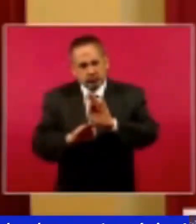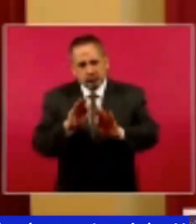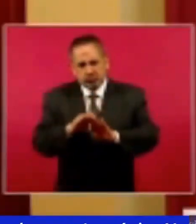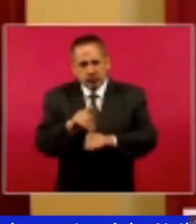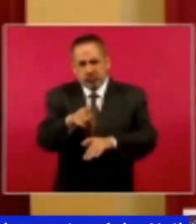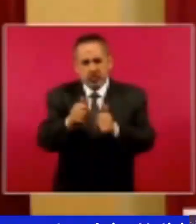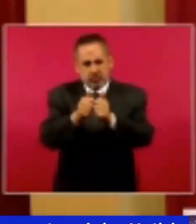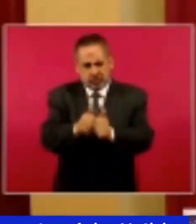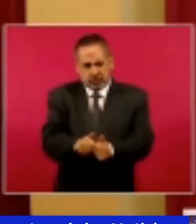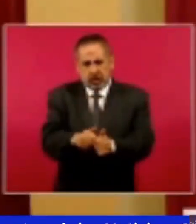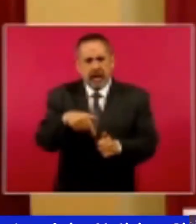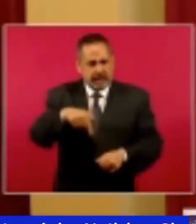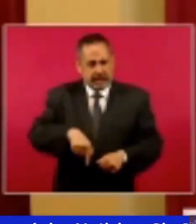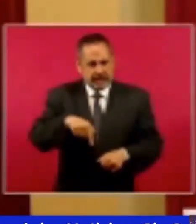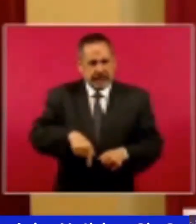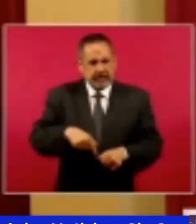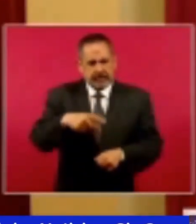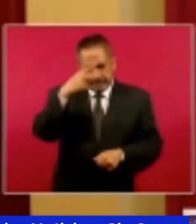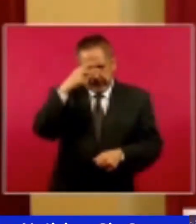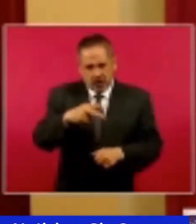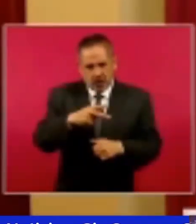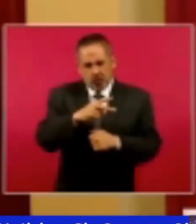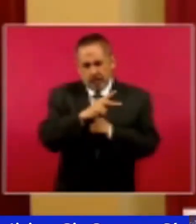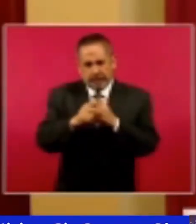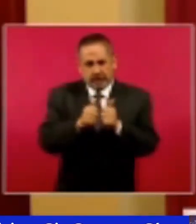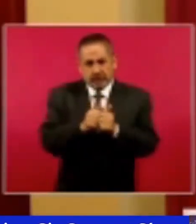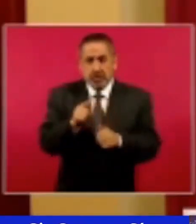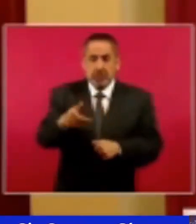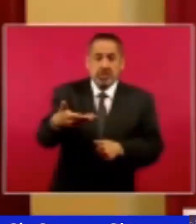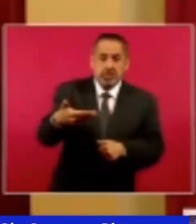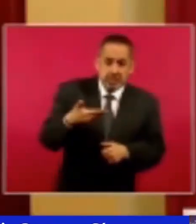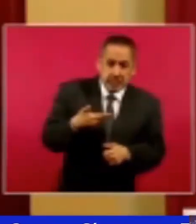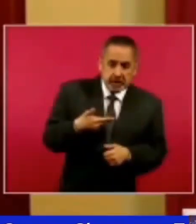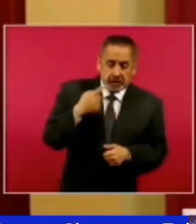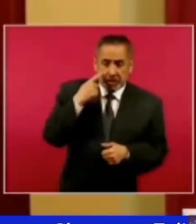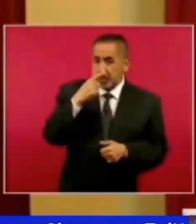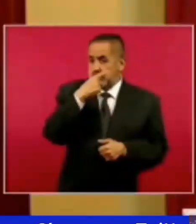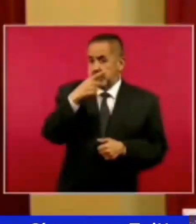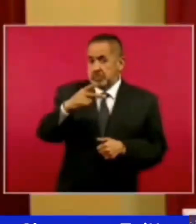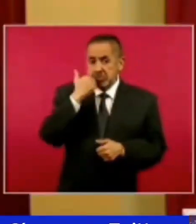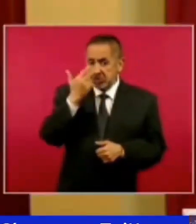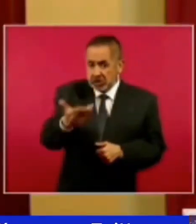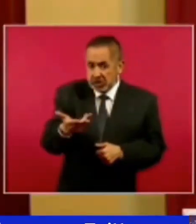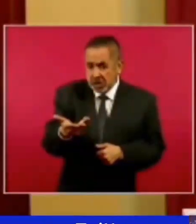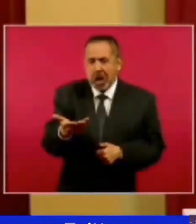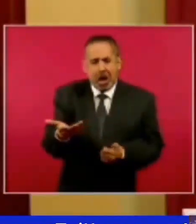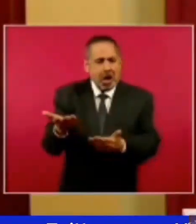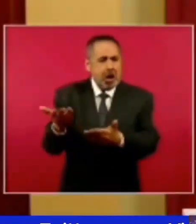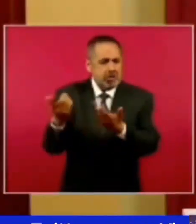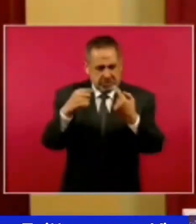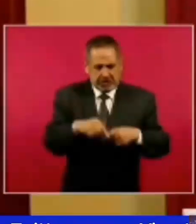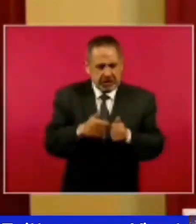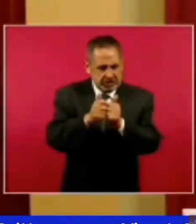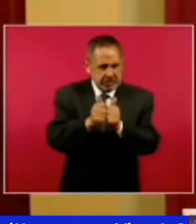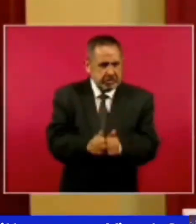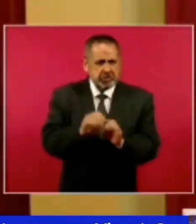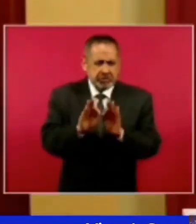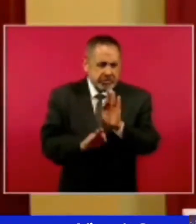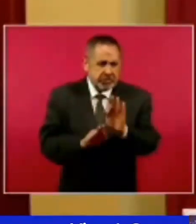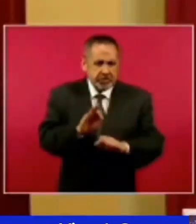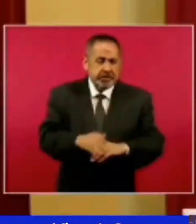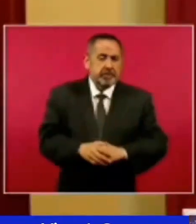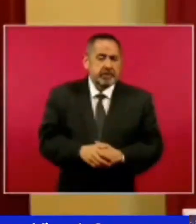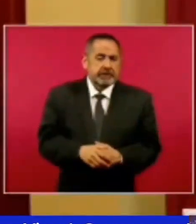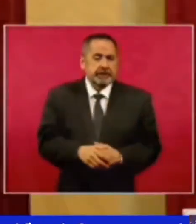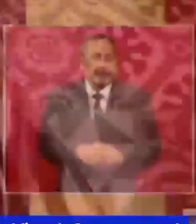claramente, medios de comunicación que son cero de izquierda, hablaban de cómo Andrés Manuel abría las puertas, ¿no?, a los